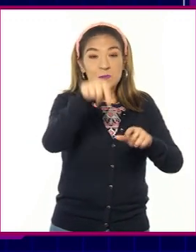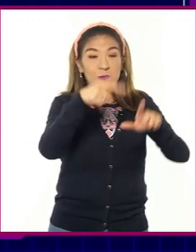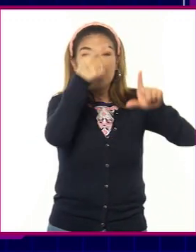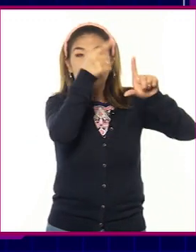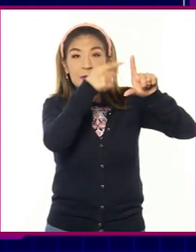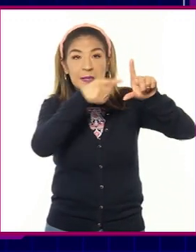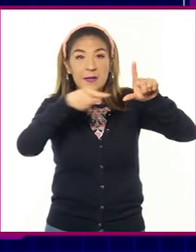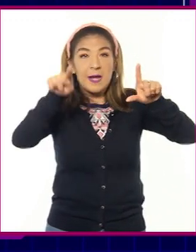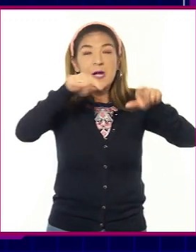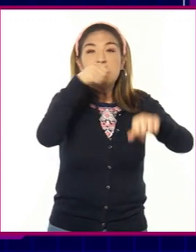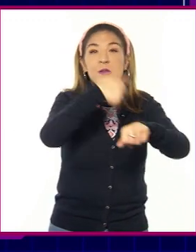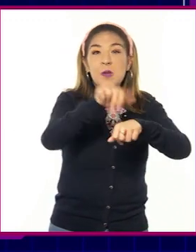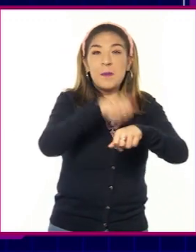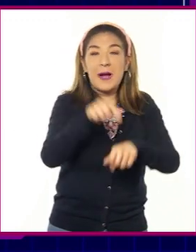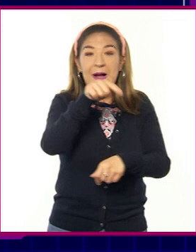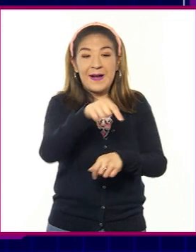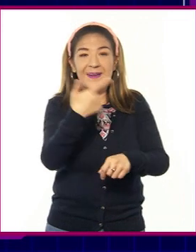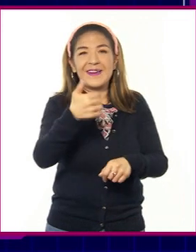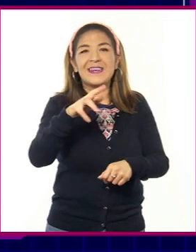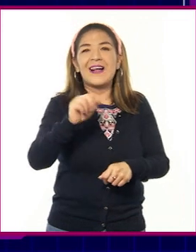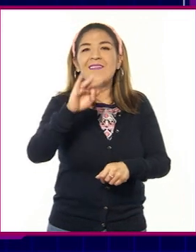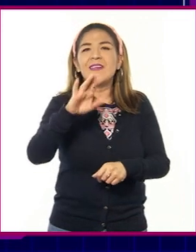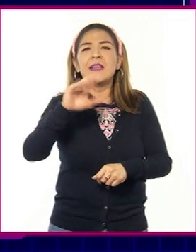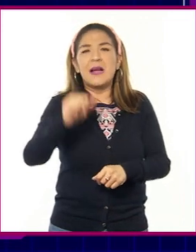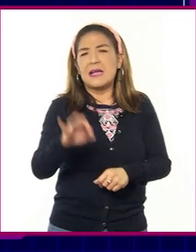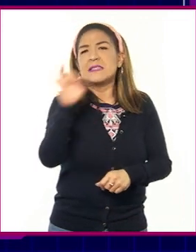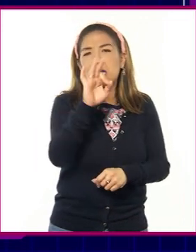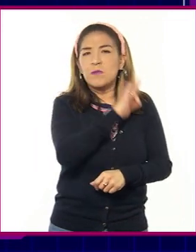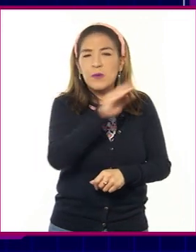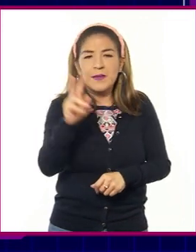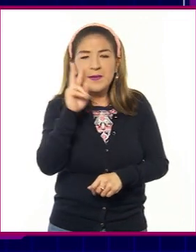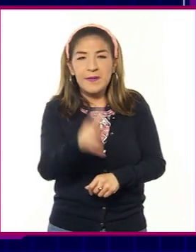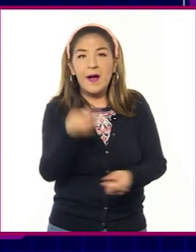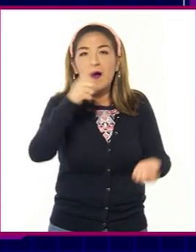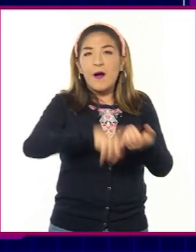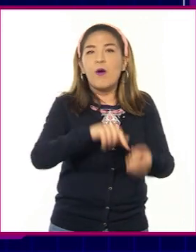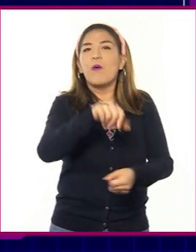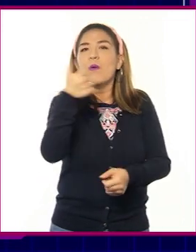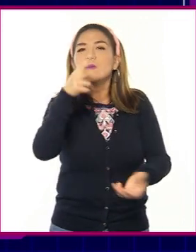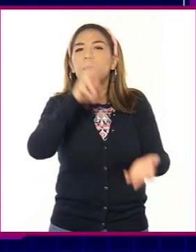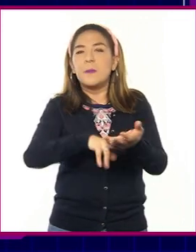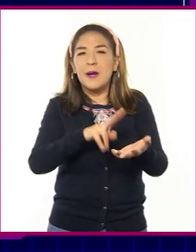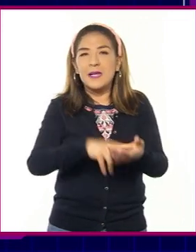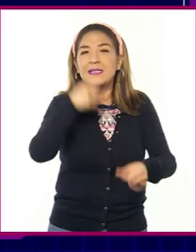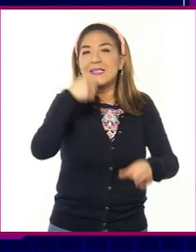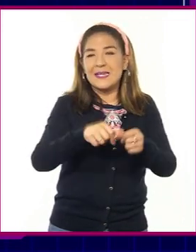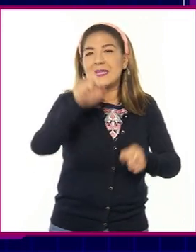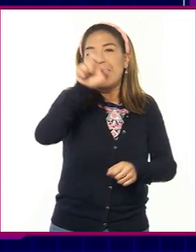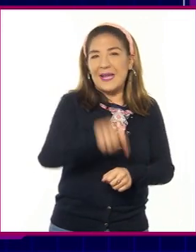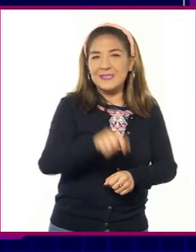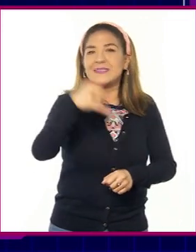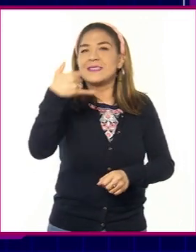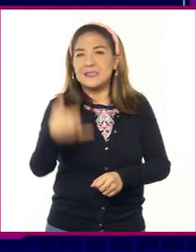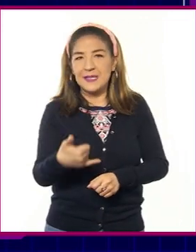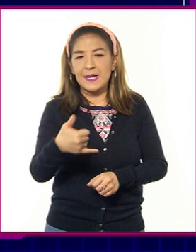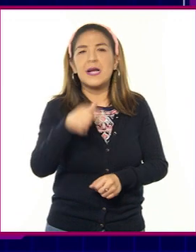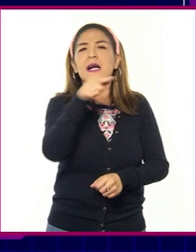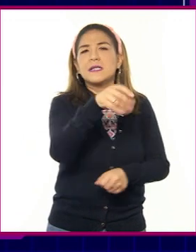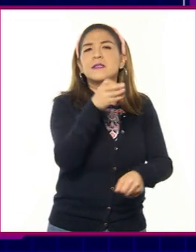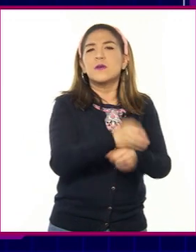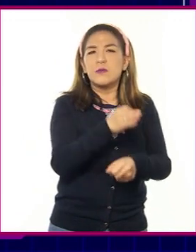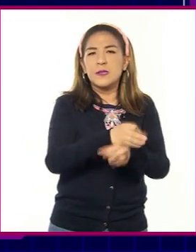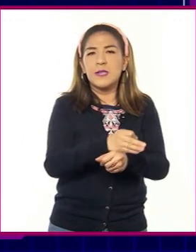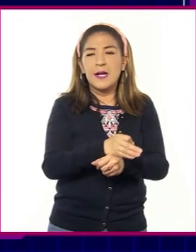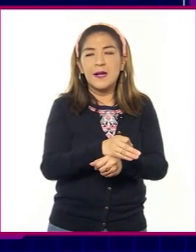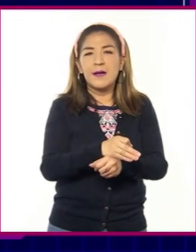puede determinar exactamente en la gráfica, es posible encontrar otros valores para X y para Y. En este caso,